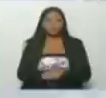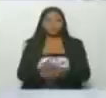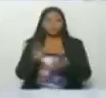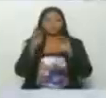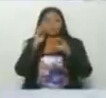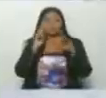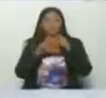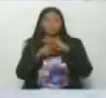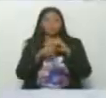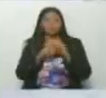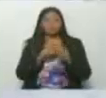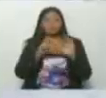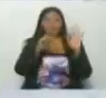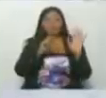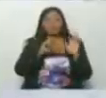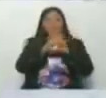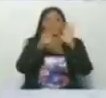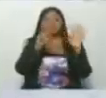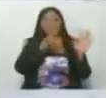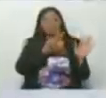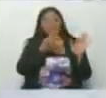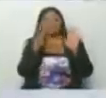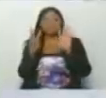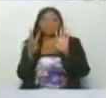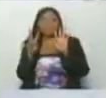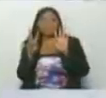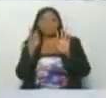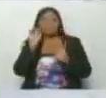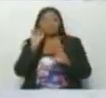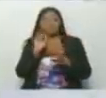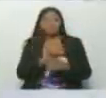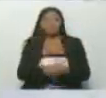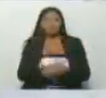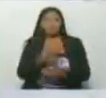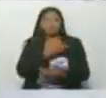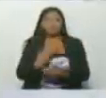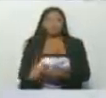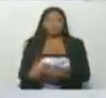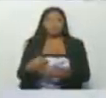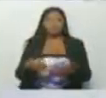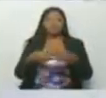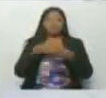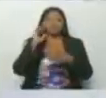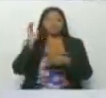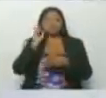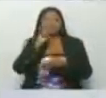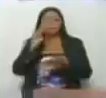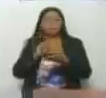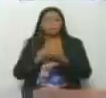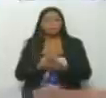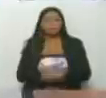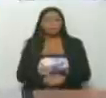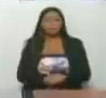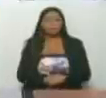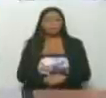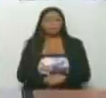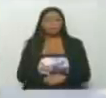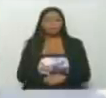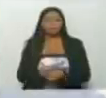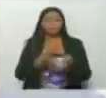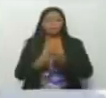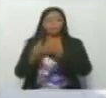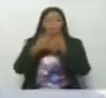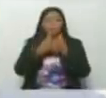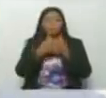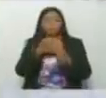las proyecciones 7 la mañana 37 minutos conversamos con el presidente de la comisión de economía finanzas y desarrollo la asamblea nacional el diputado jesús farías economista usted va anunciar el